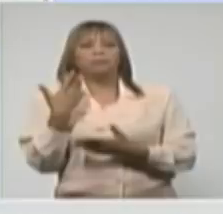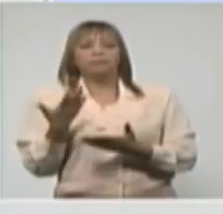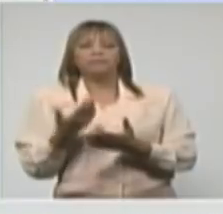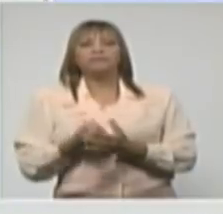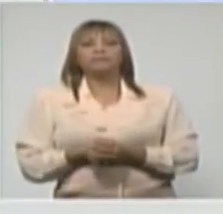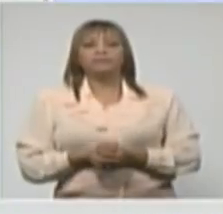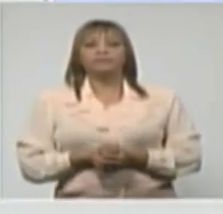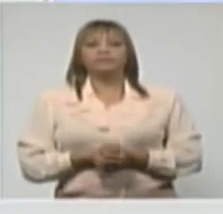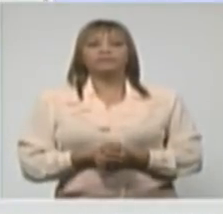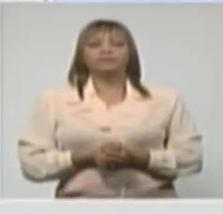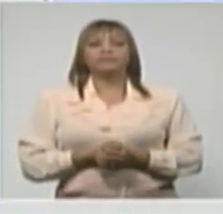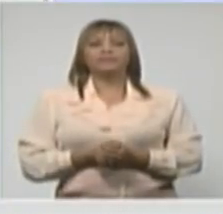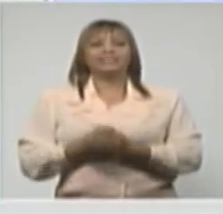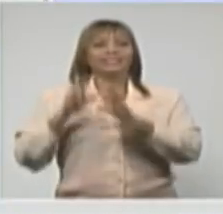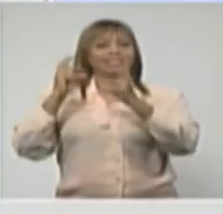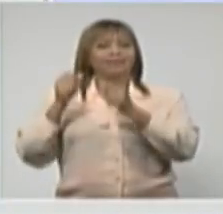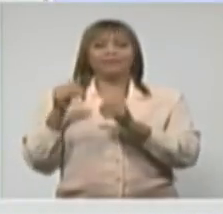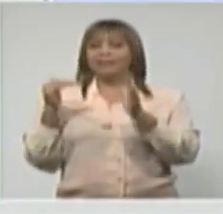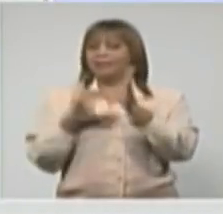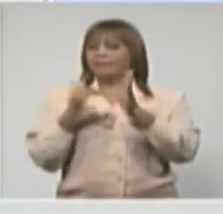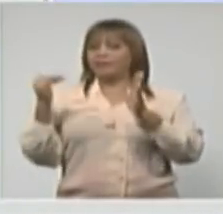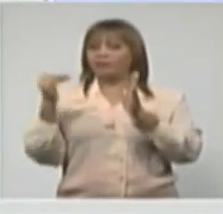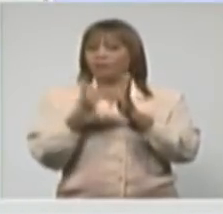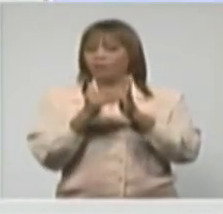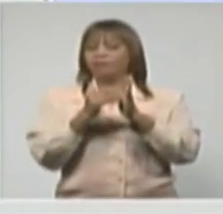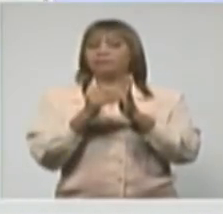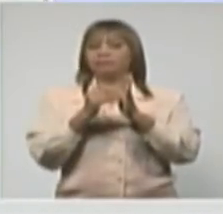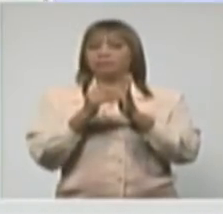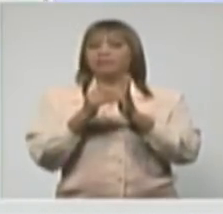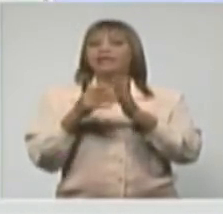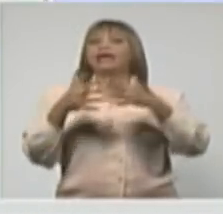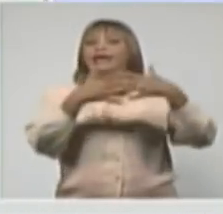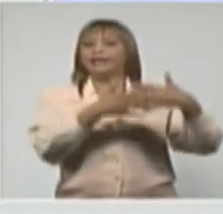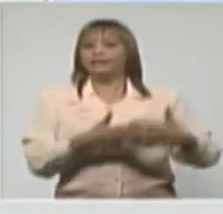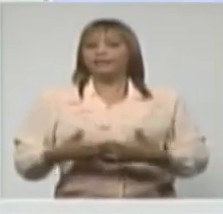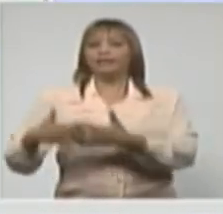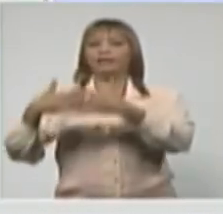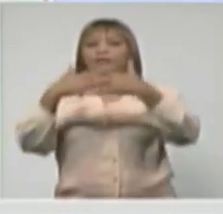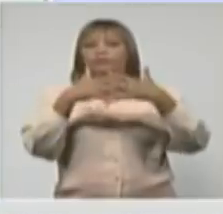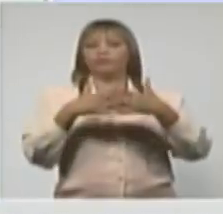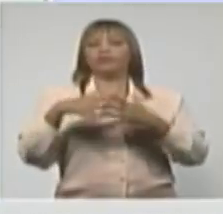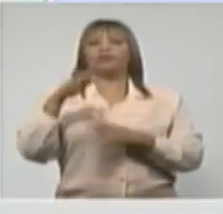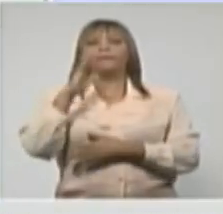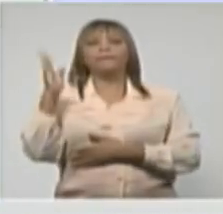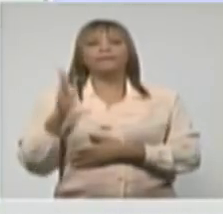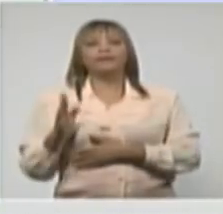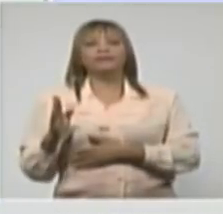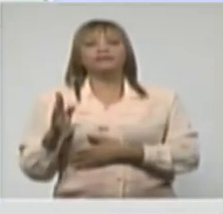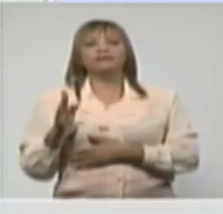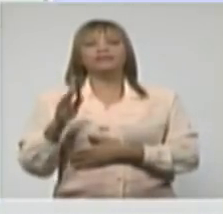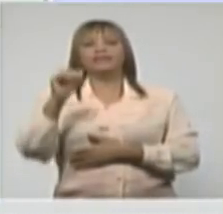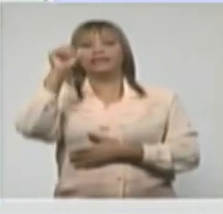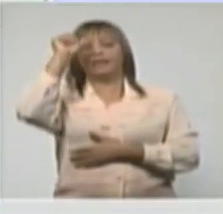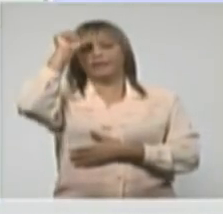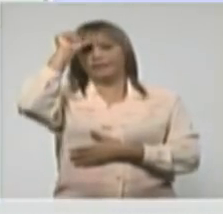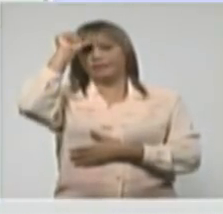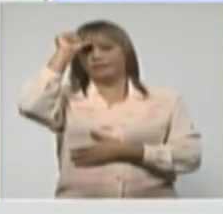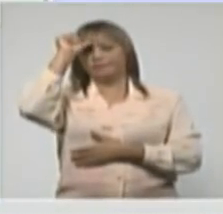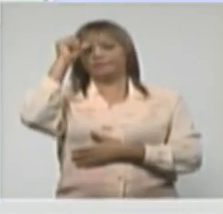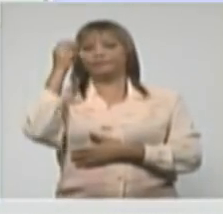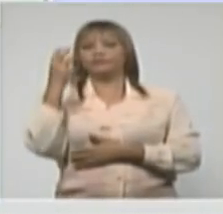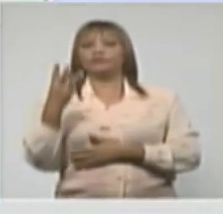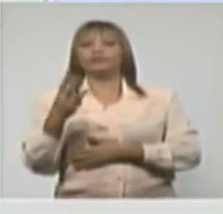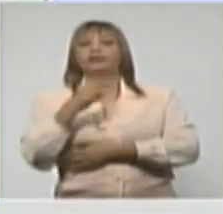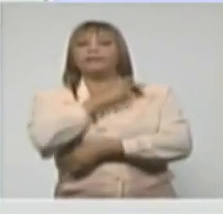con cifras de millones, pues Estados Unidos, Brasil y la India, que es